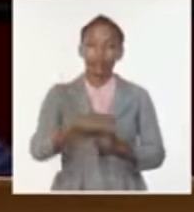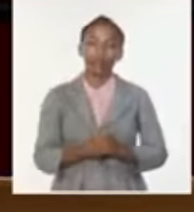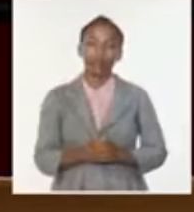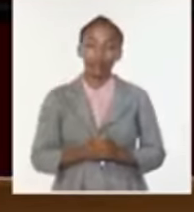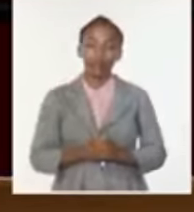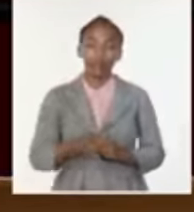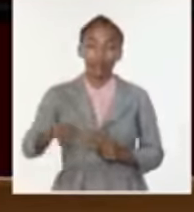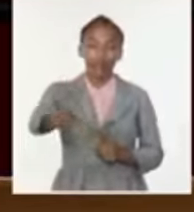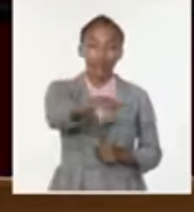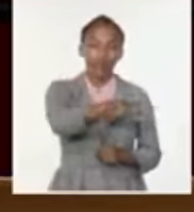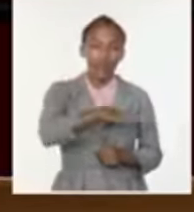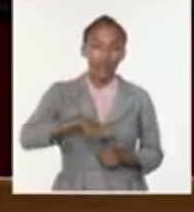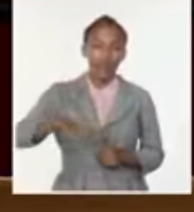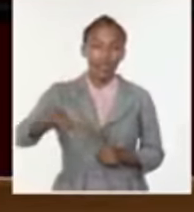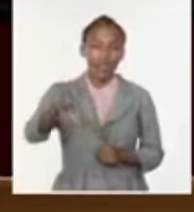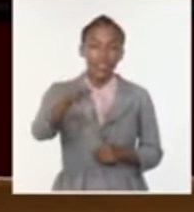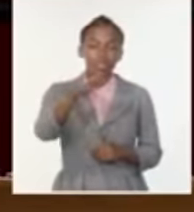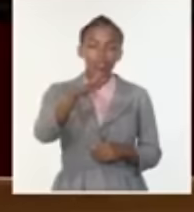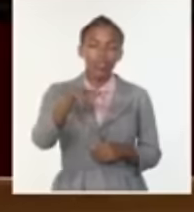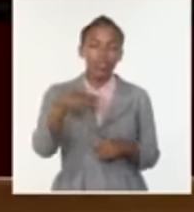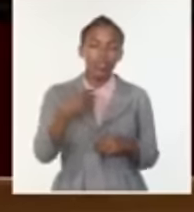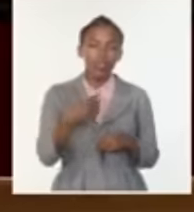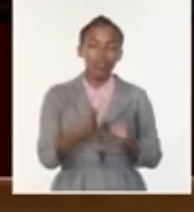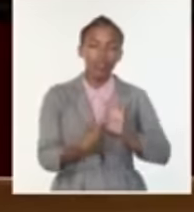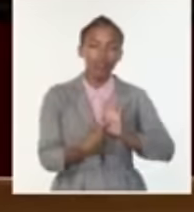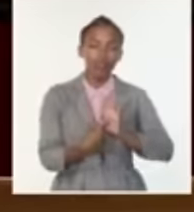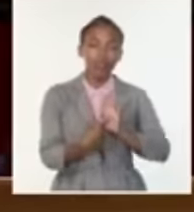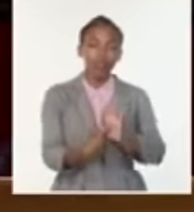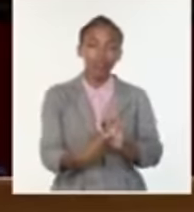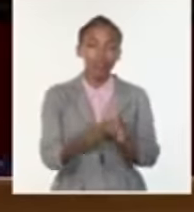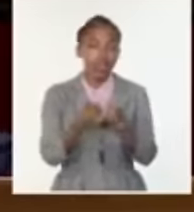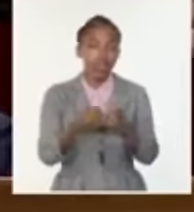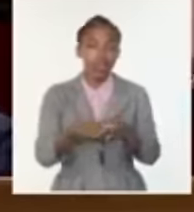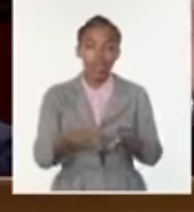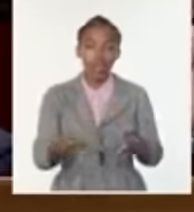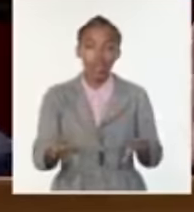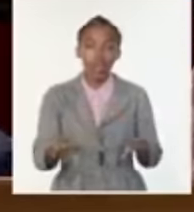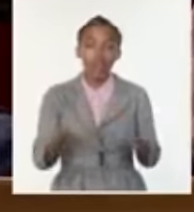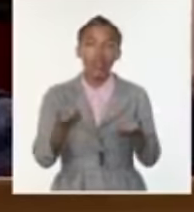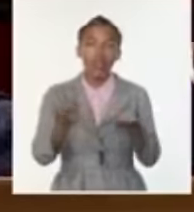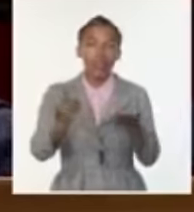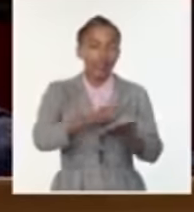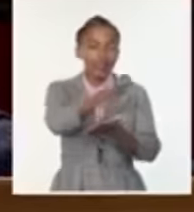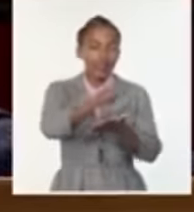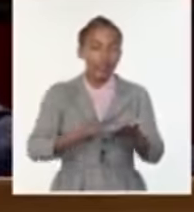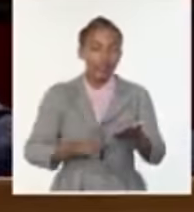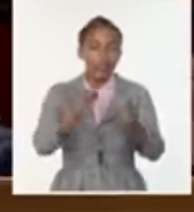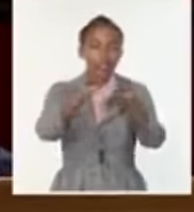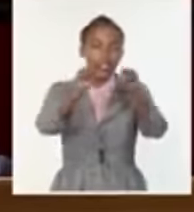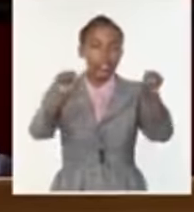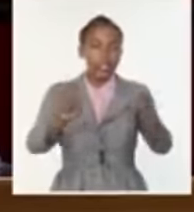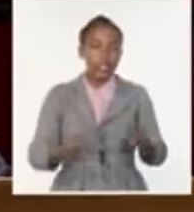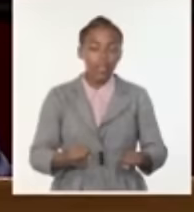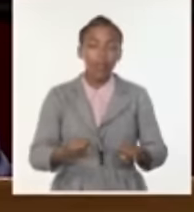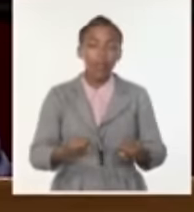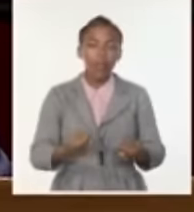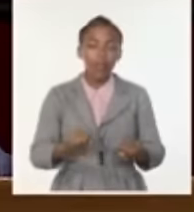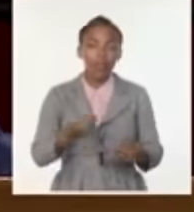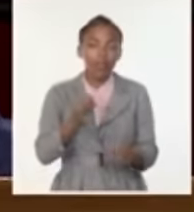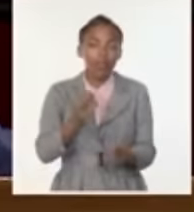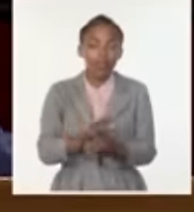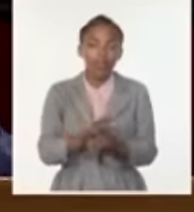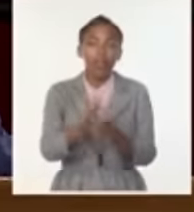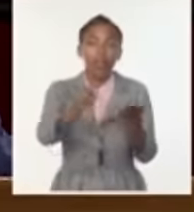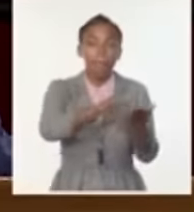Todo esto va a salir bien claro cómo van a ser los sistemas de implementación y de control de todas estas normas.